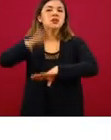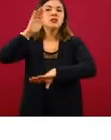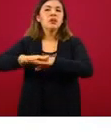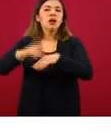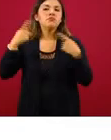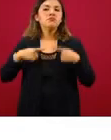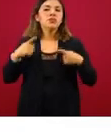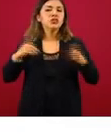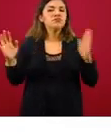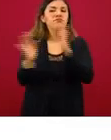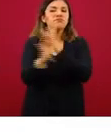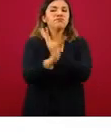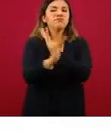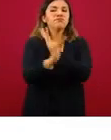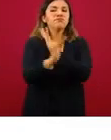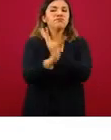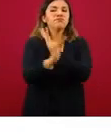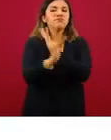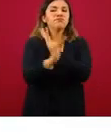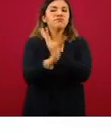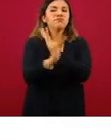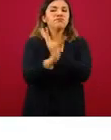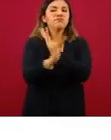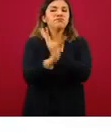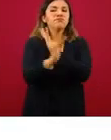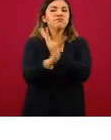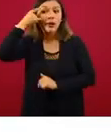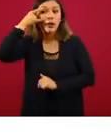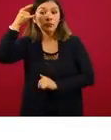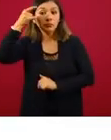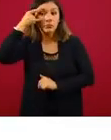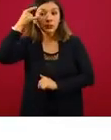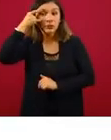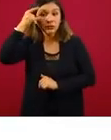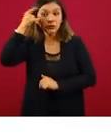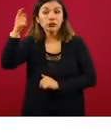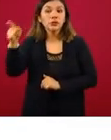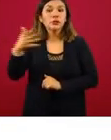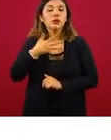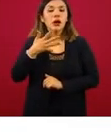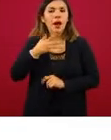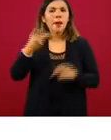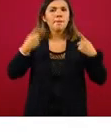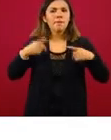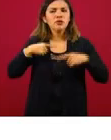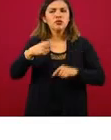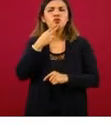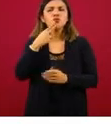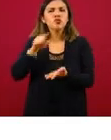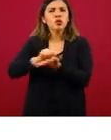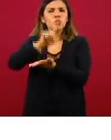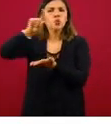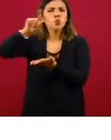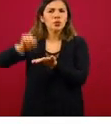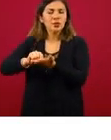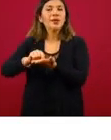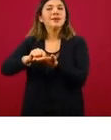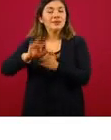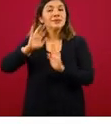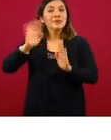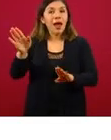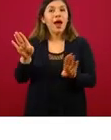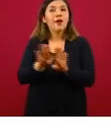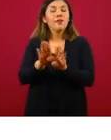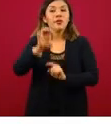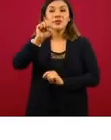los últimos días. Y en Campeche, a pesar de que los usuarios de Twitter habían logrado pasar